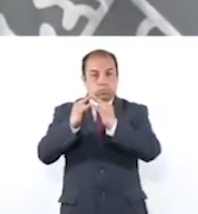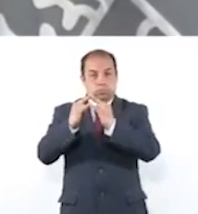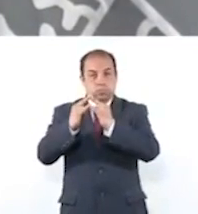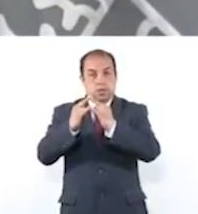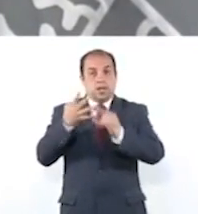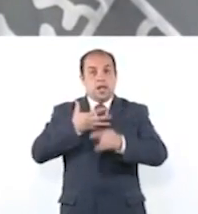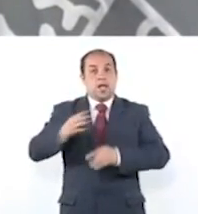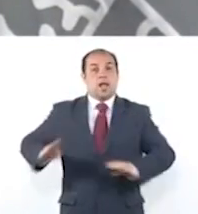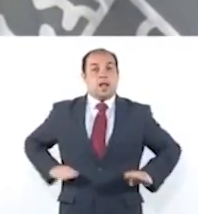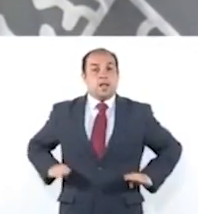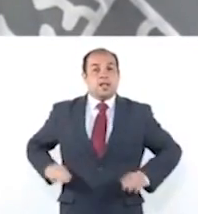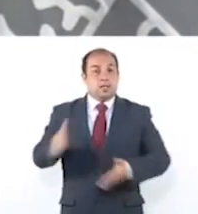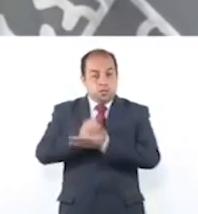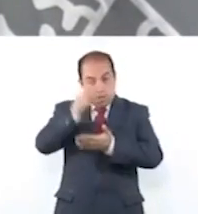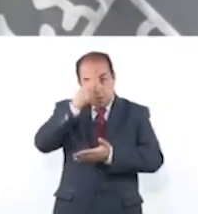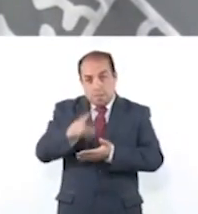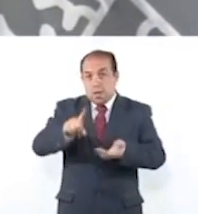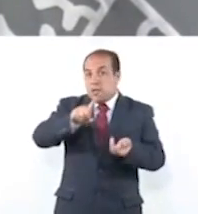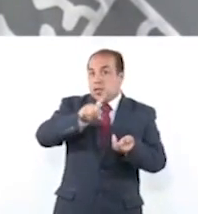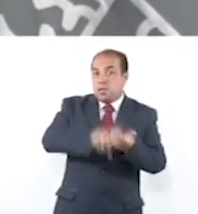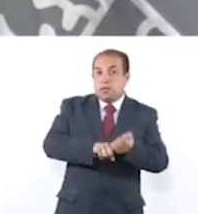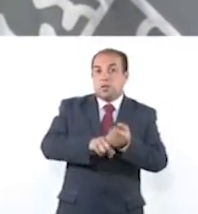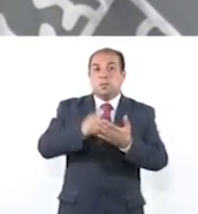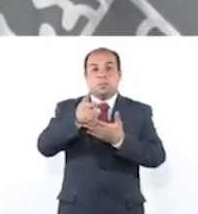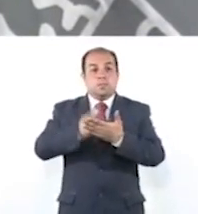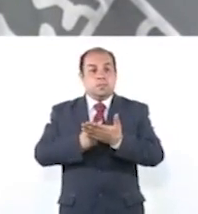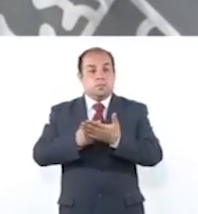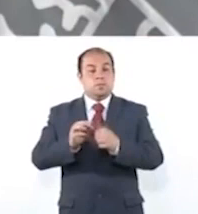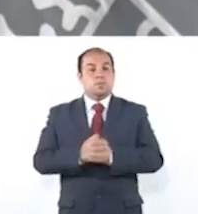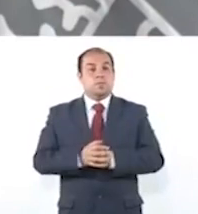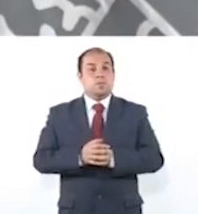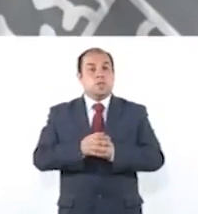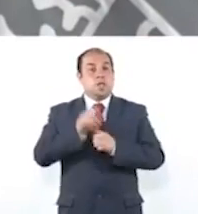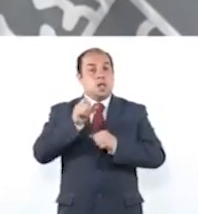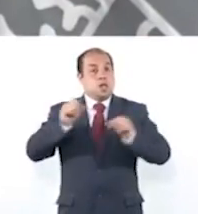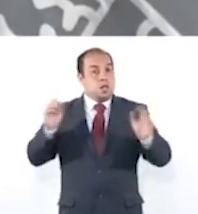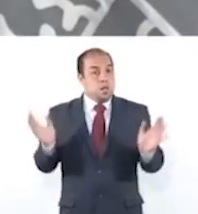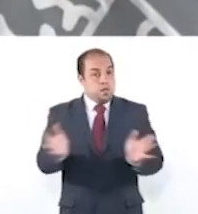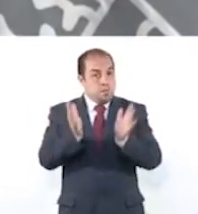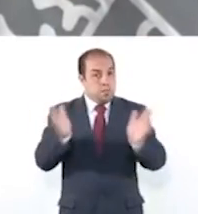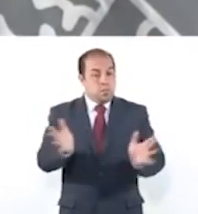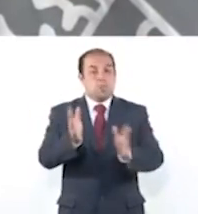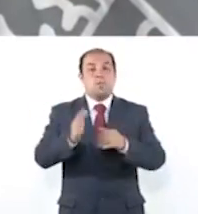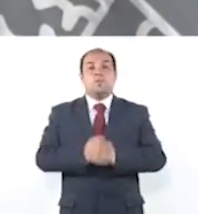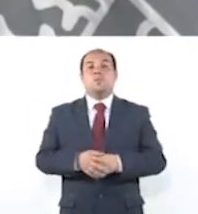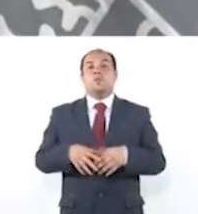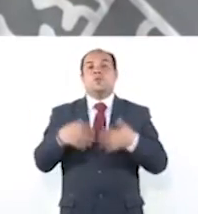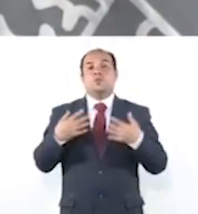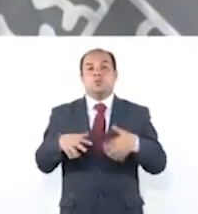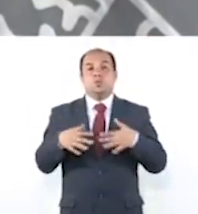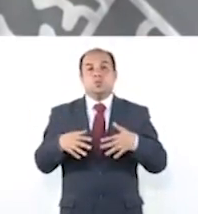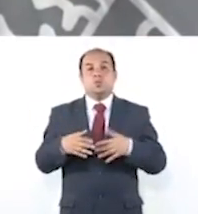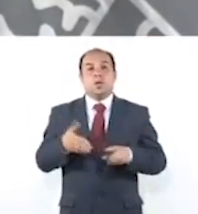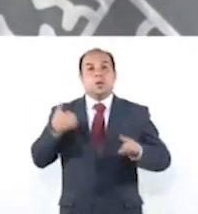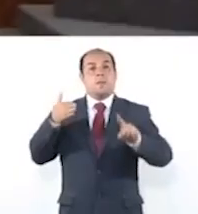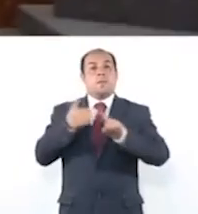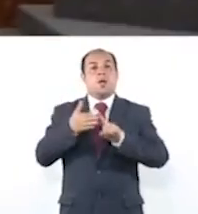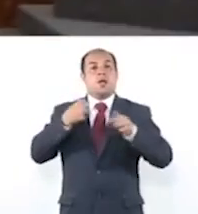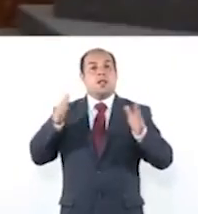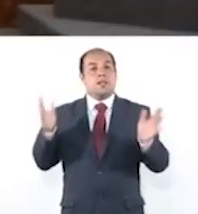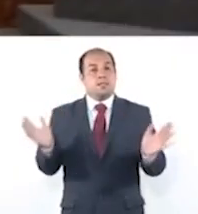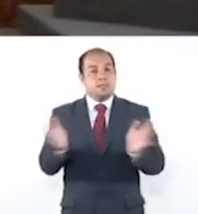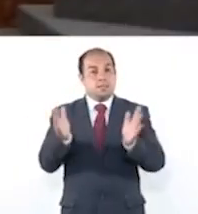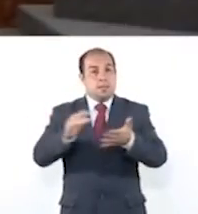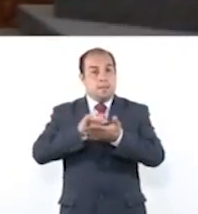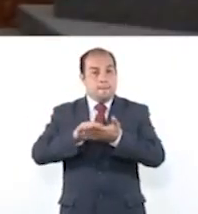Ciudad de México y el impulso enorme hacia el fomento a la